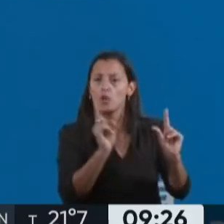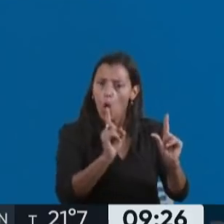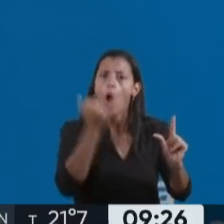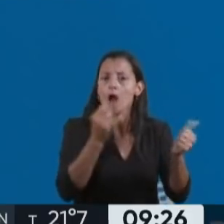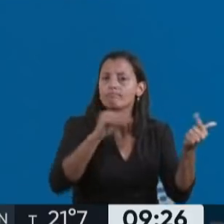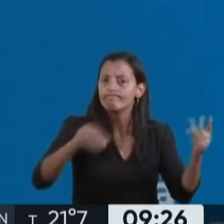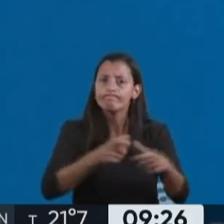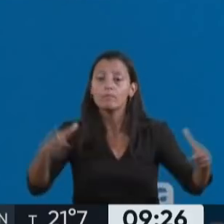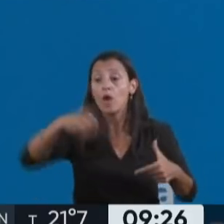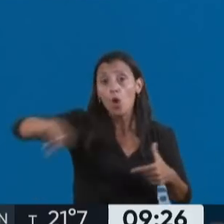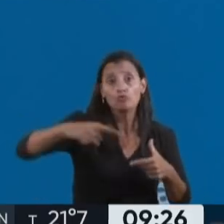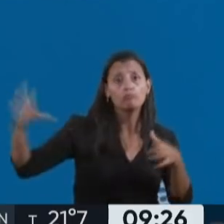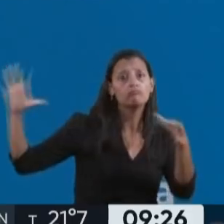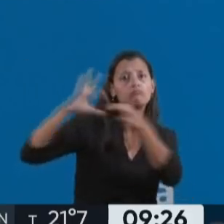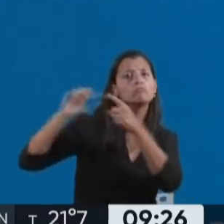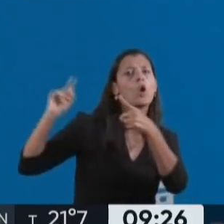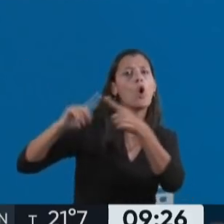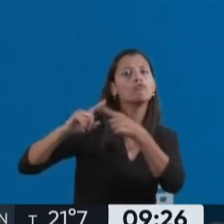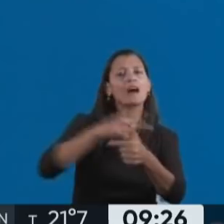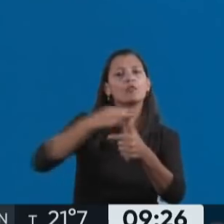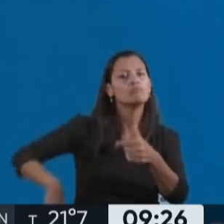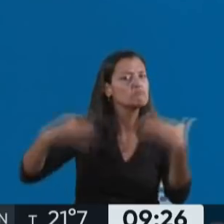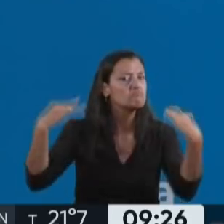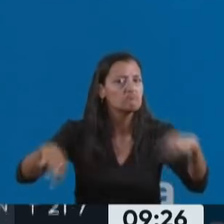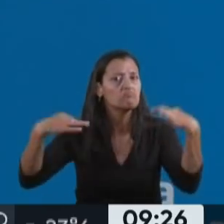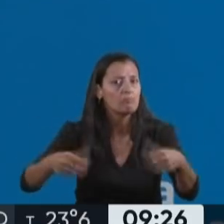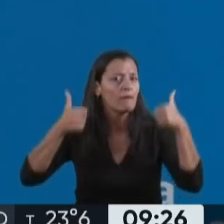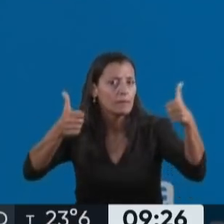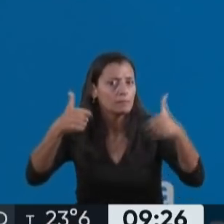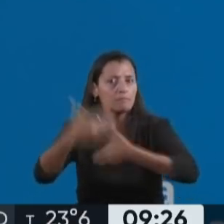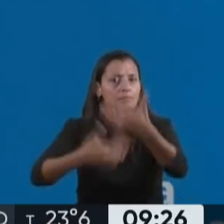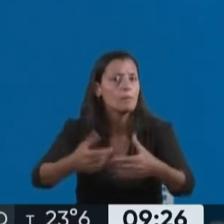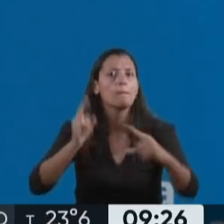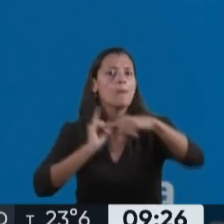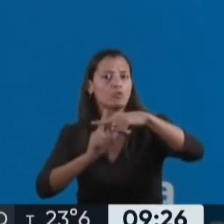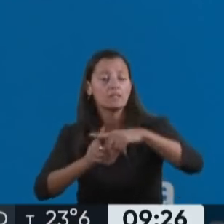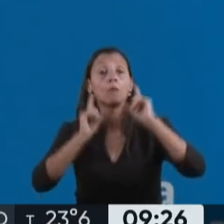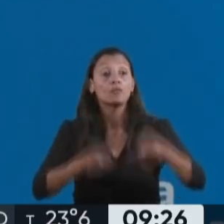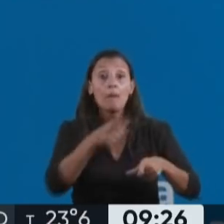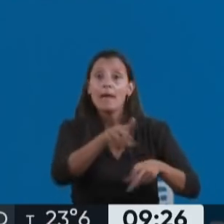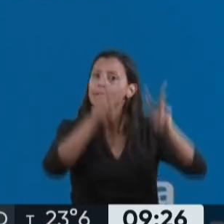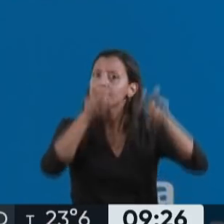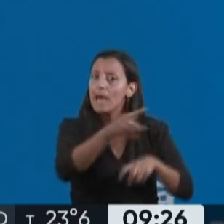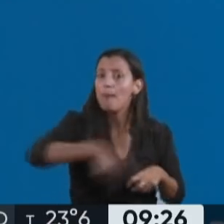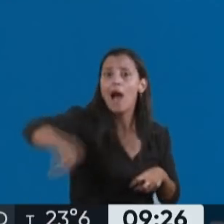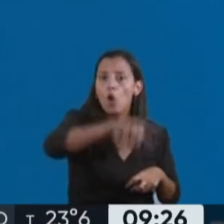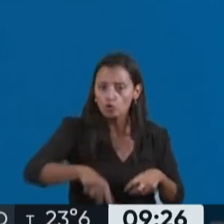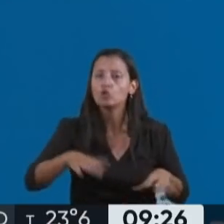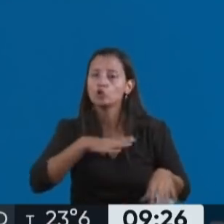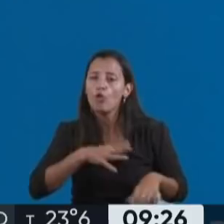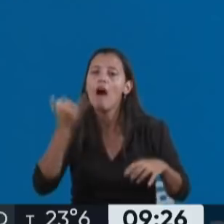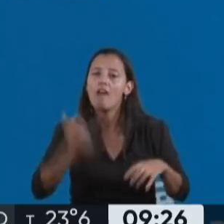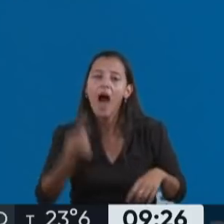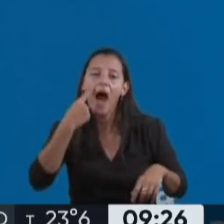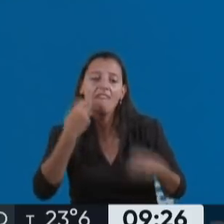Nuestras relaciones con China son de lo mejor y las venimos profundizando, y también el tema de la ruta de la seda es un tema en el cual estamos discutiendo y viendo